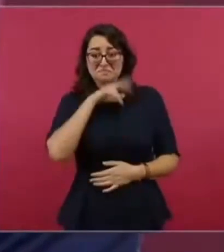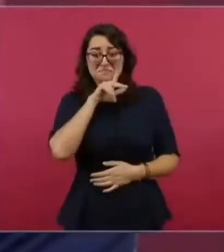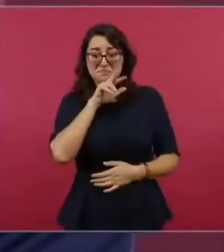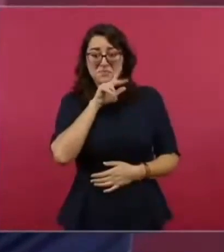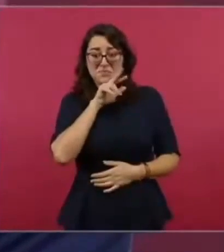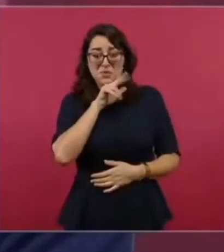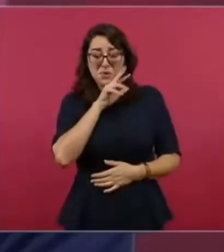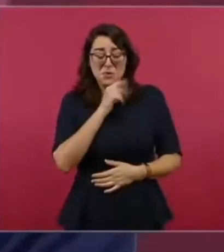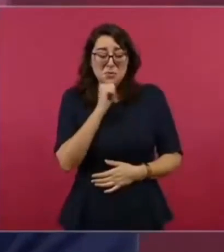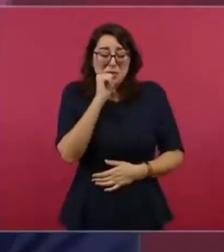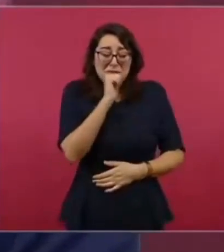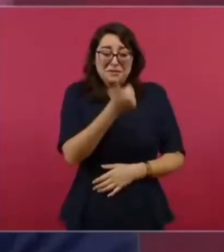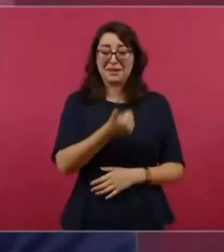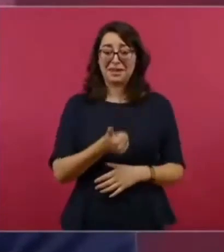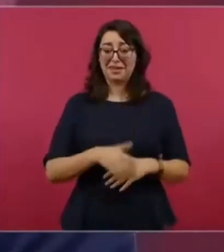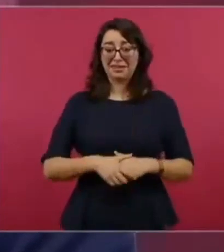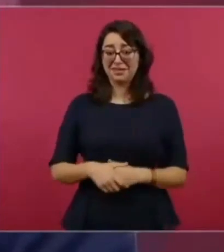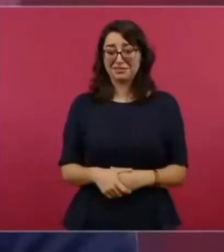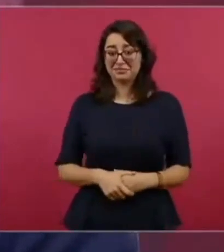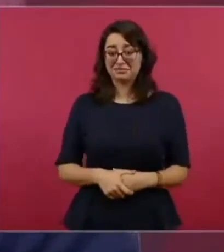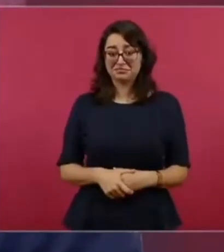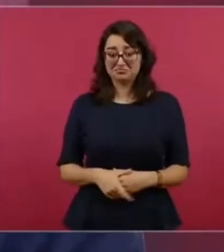el pueblo de México está